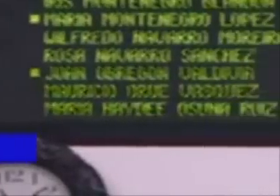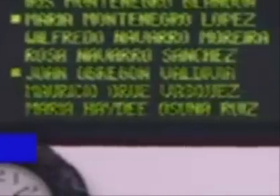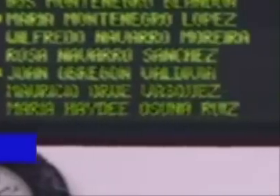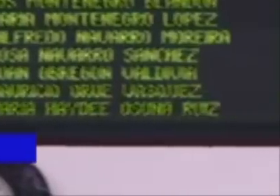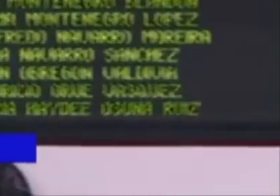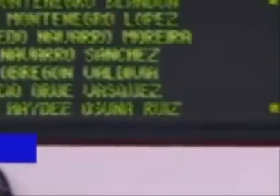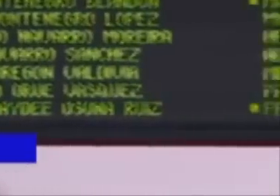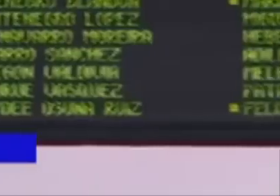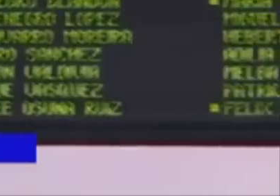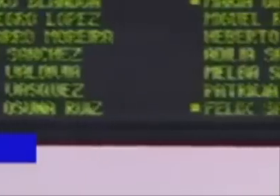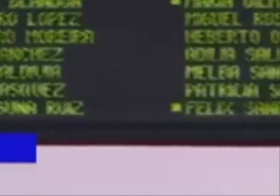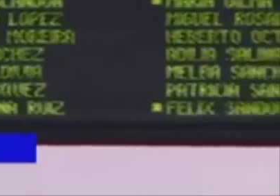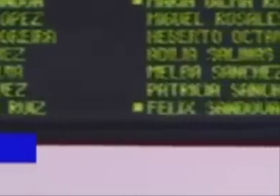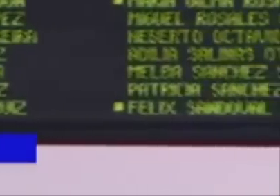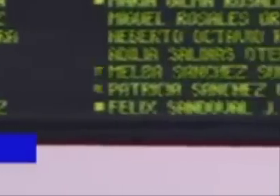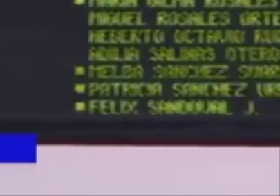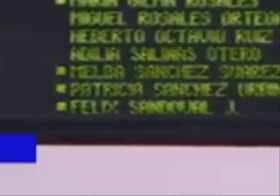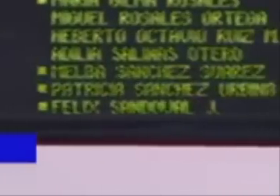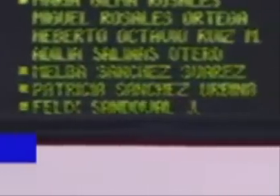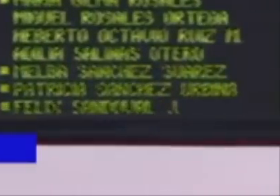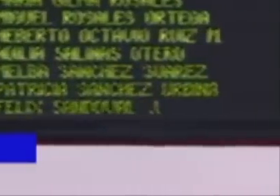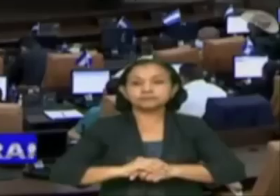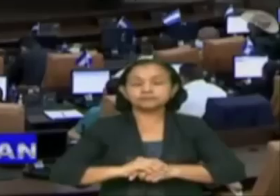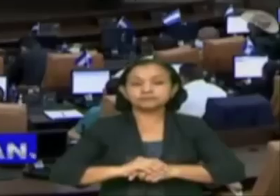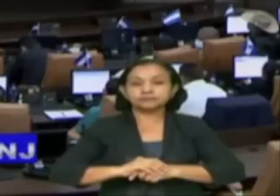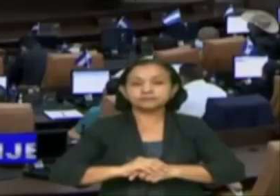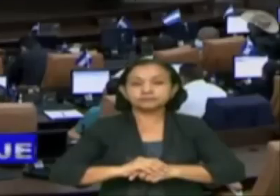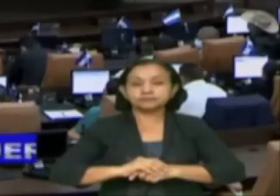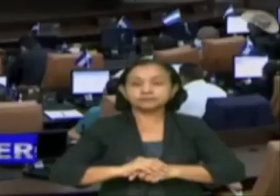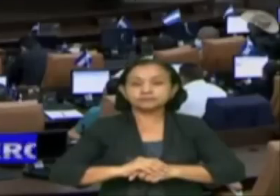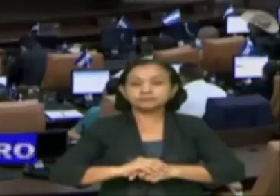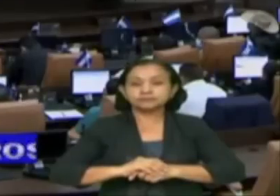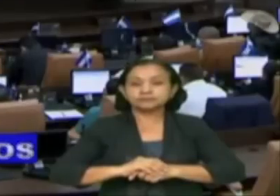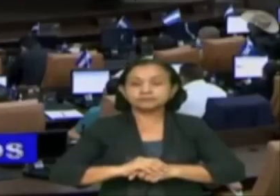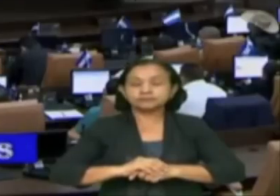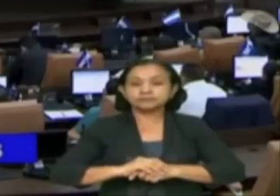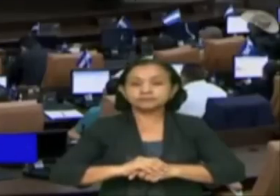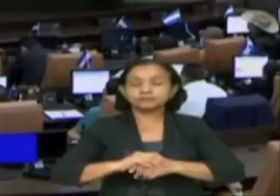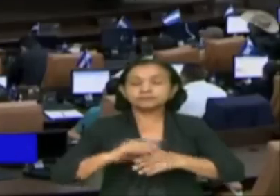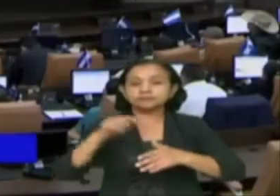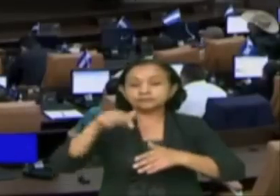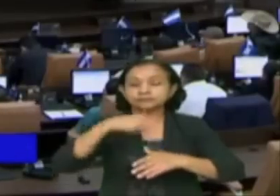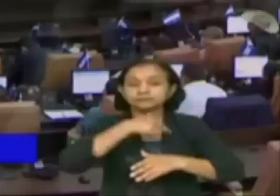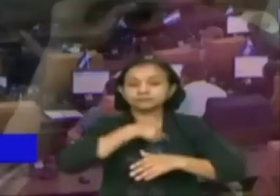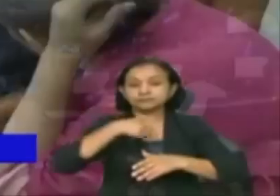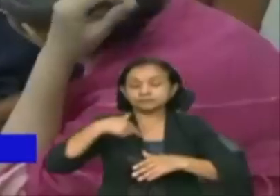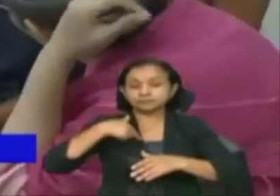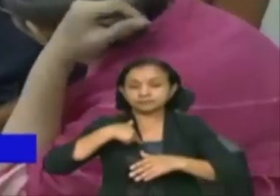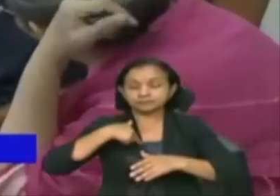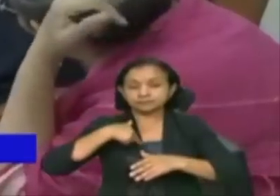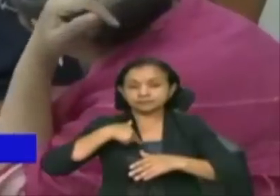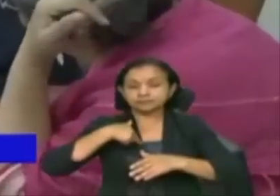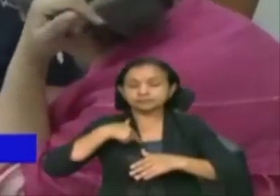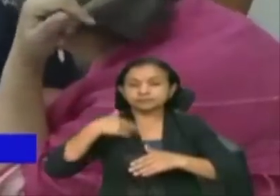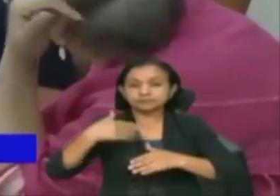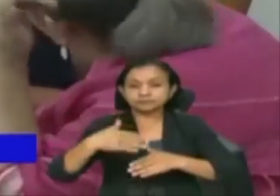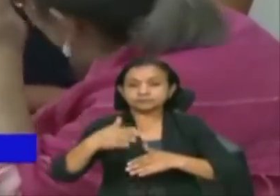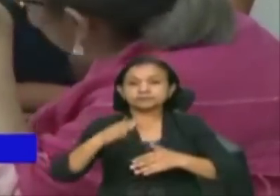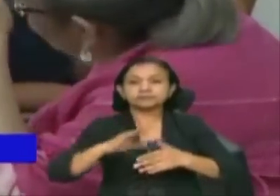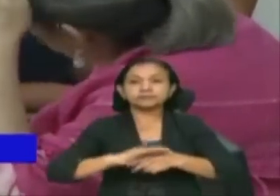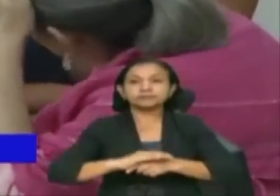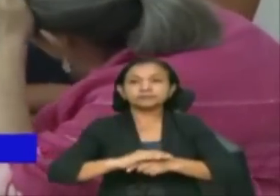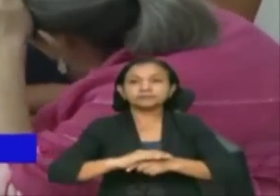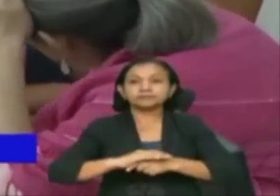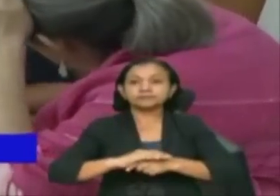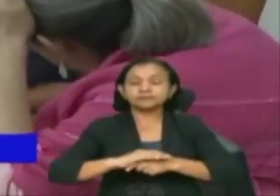derechos políticos y la confiscación de sus bienes. La aprobación se dio pese a las críticas y advertencias de organismos